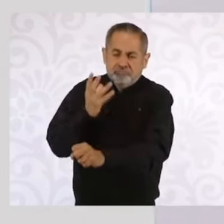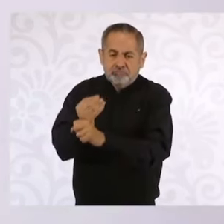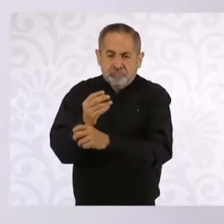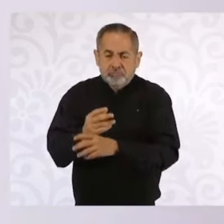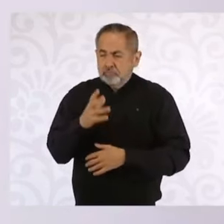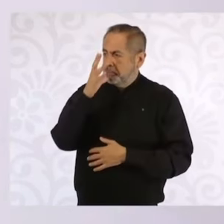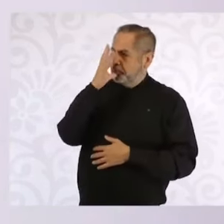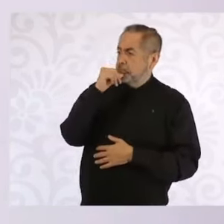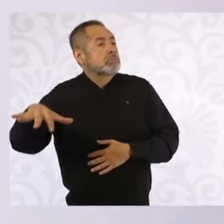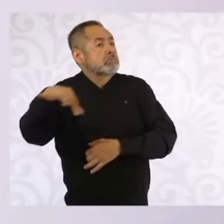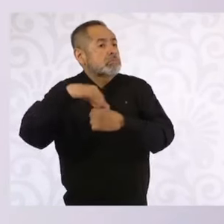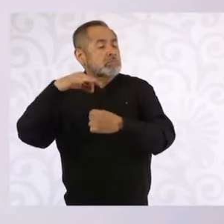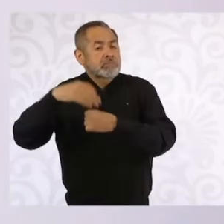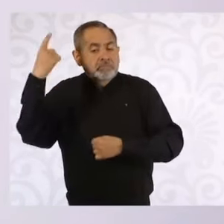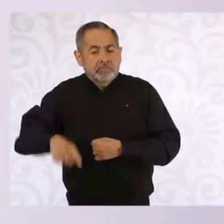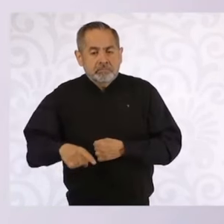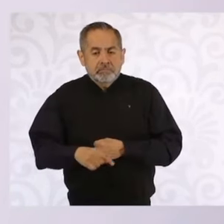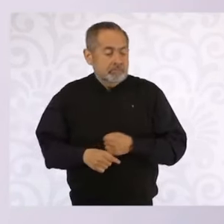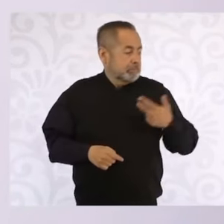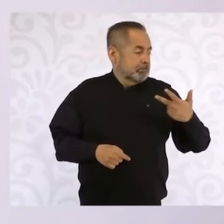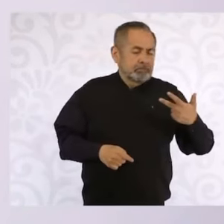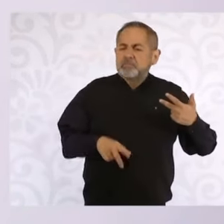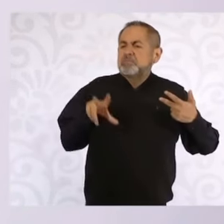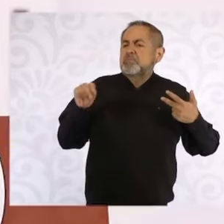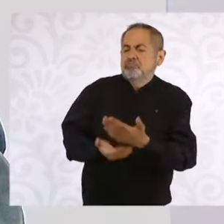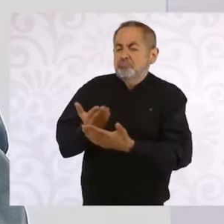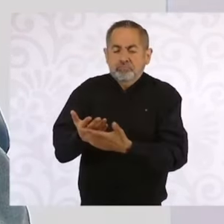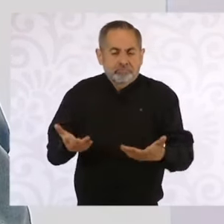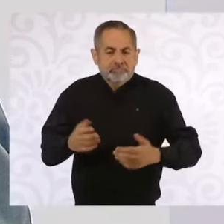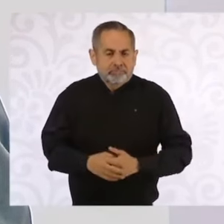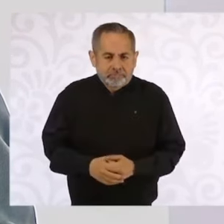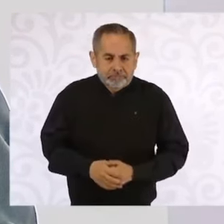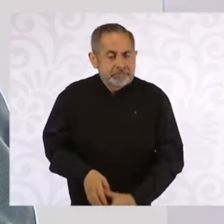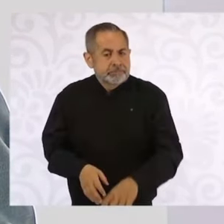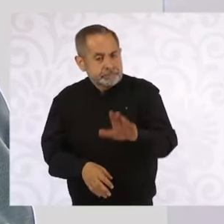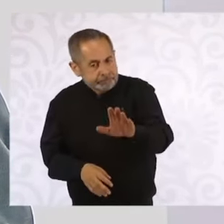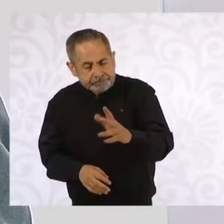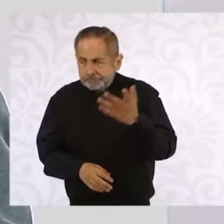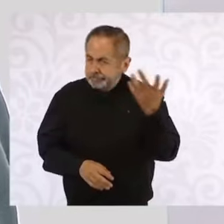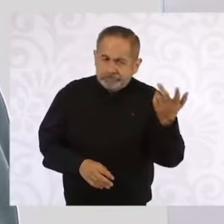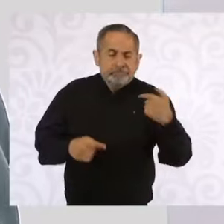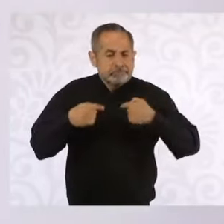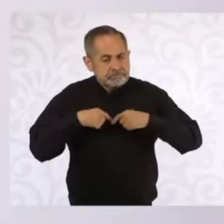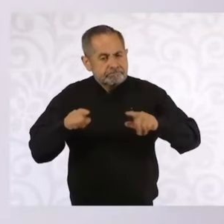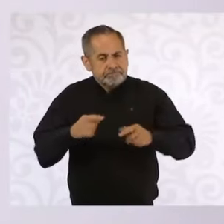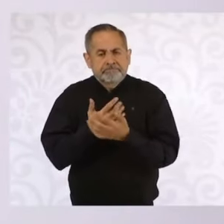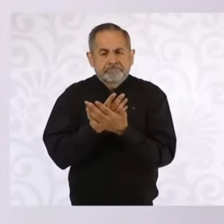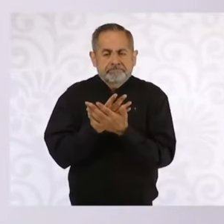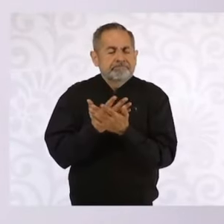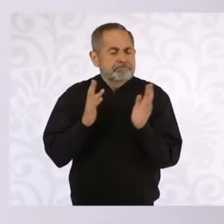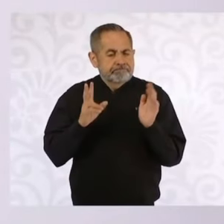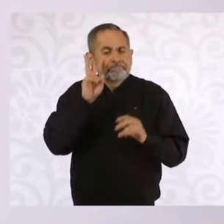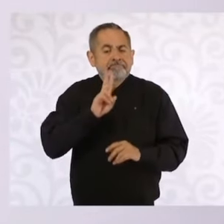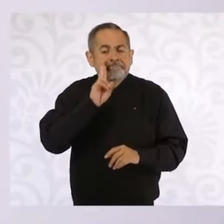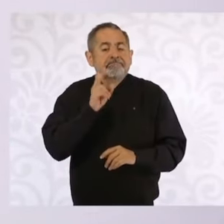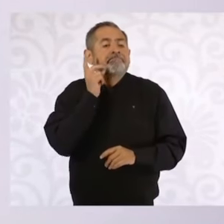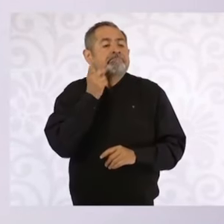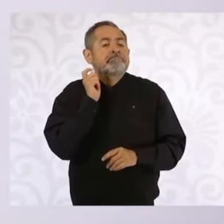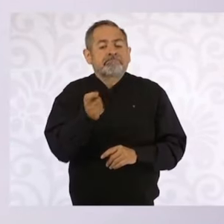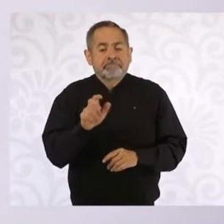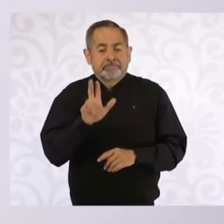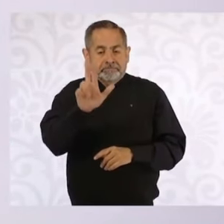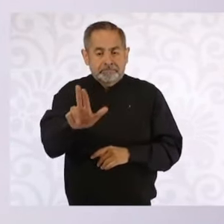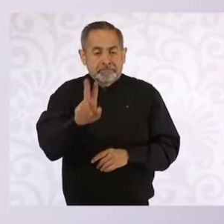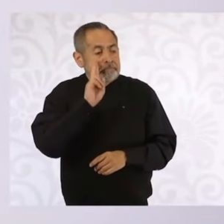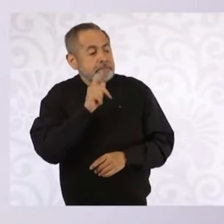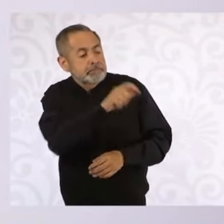sobre el pueblo de México, sobre el constituyente. Yo por eso digo, vamos a esperar a ver cómo votan las